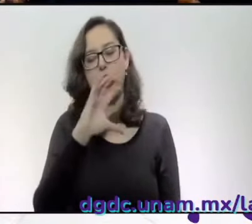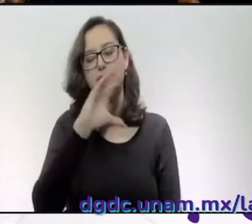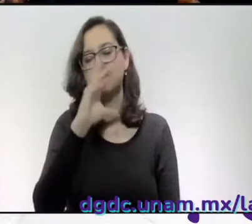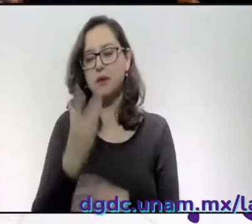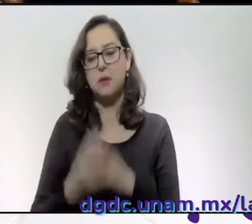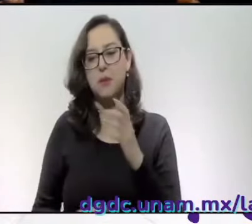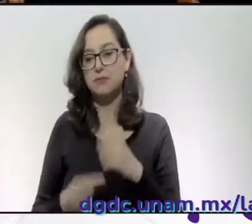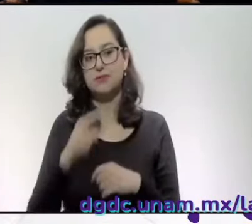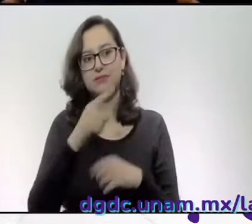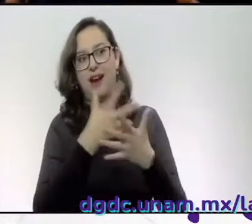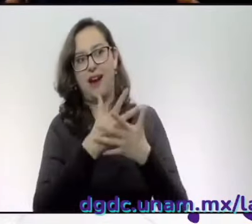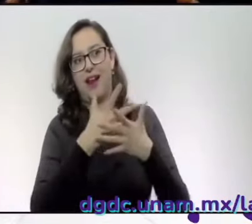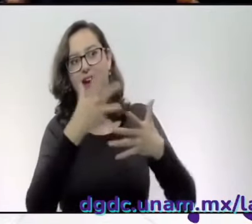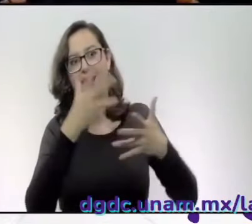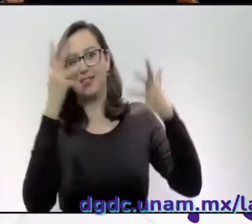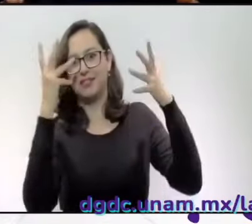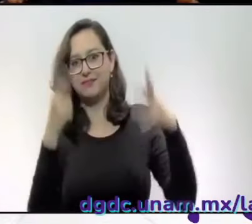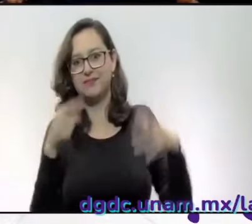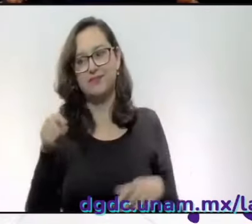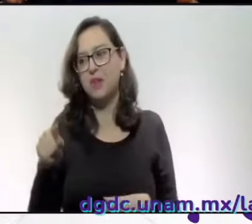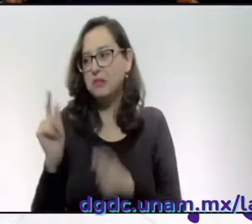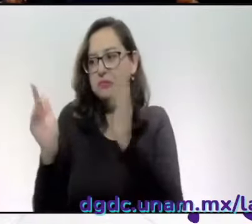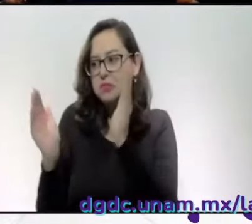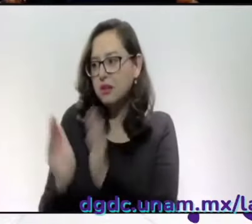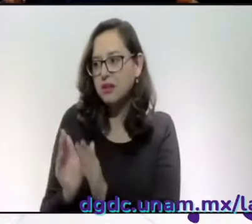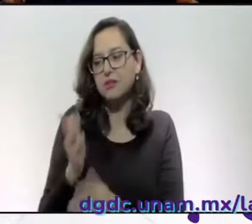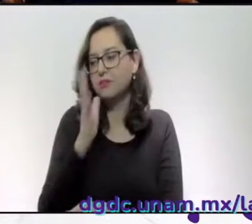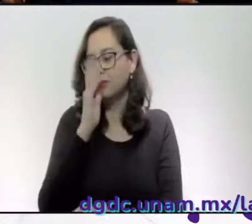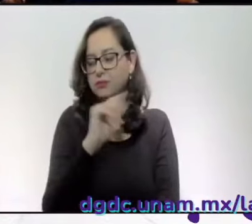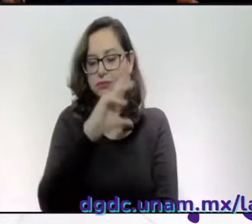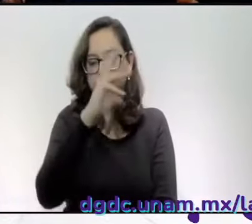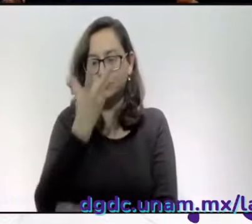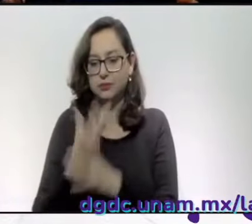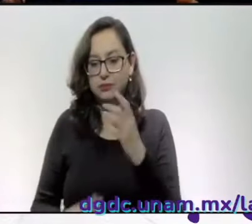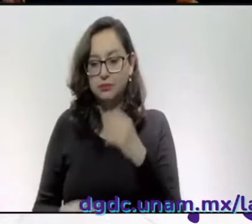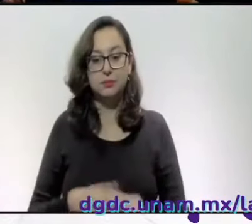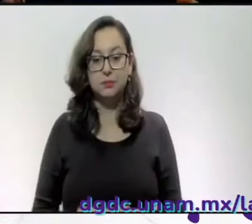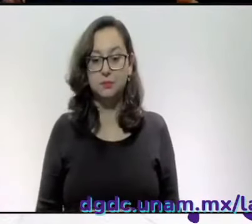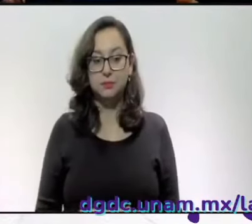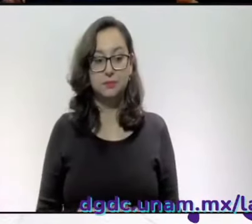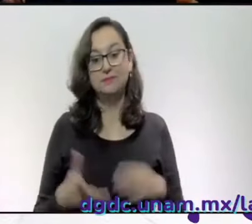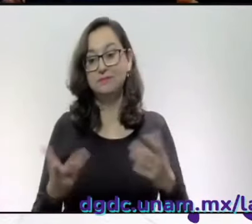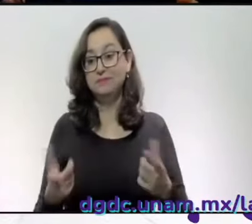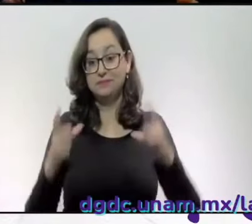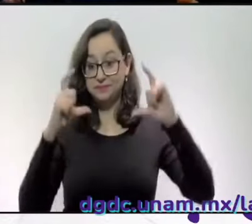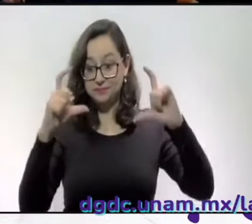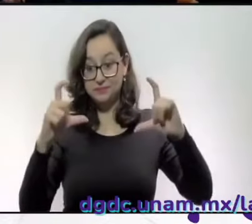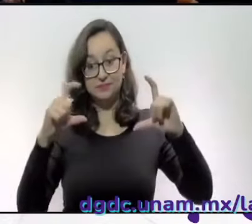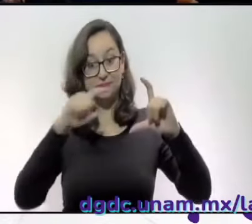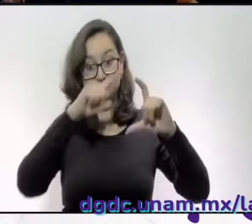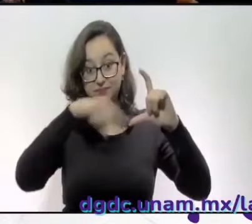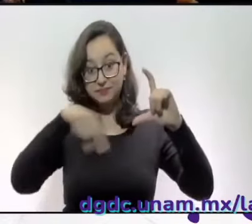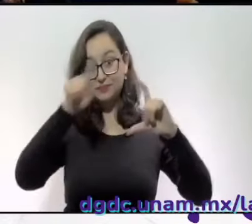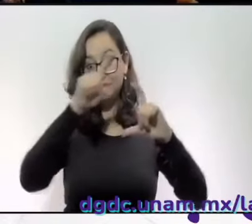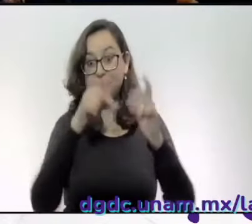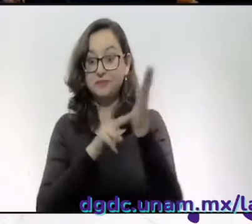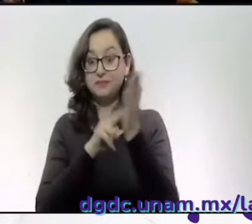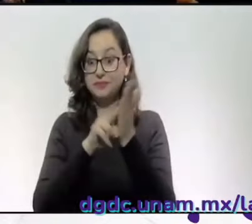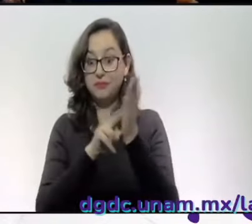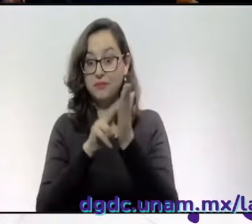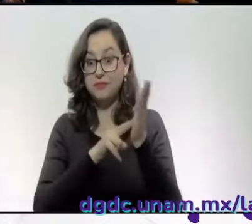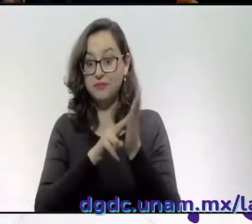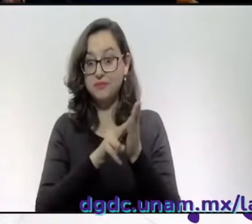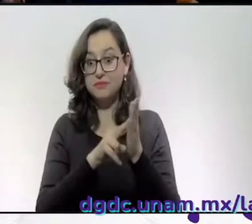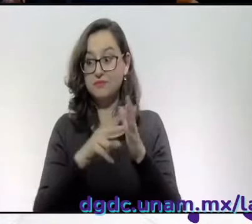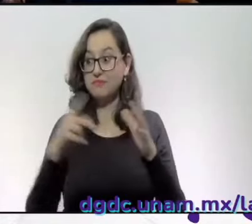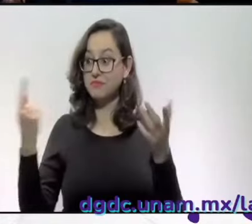macroscópico de tamaño de masa estelar, no se puede escapar así. Por desgracia, ¿no? Una vez que entraste al agujero negro, acabas. De alguna manera, en la radiación de